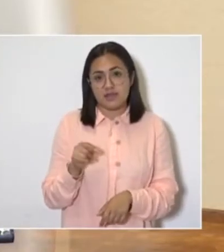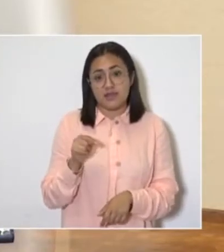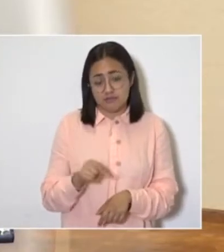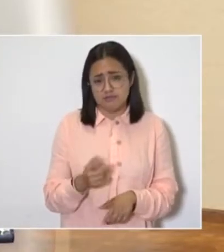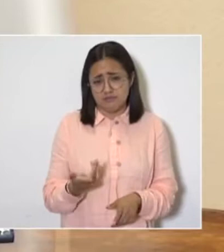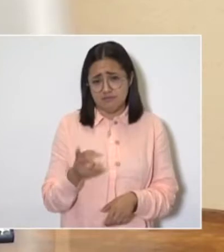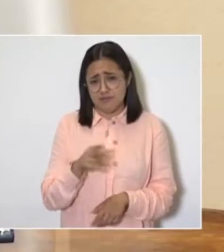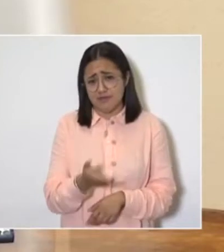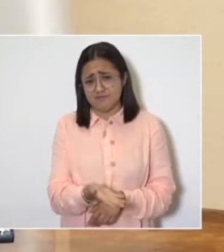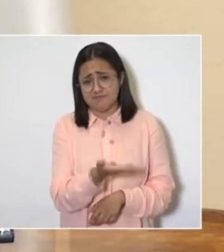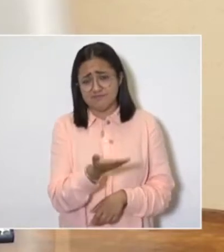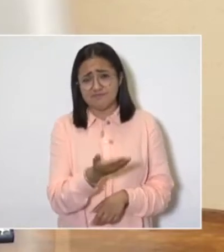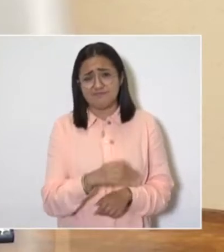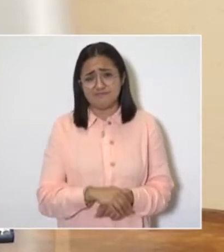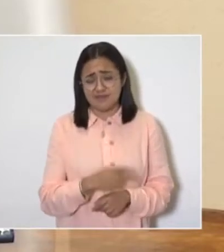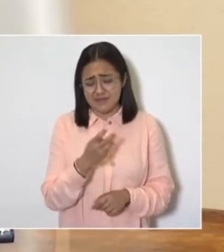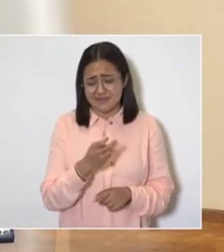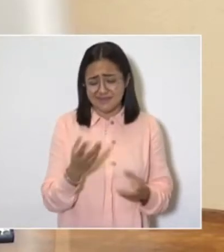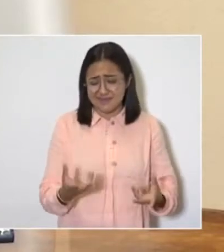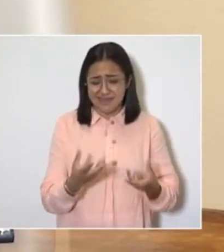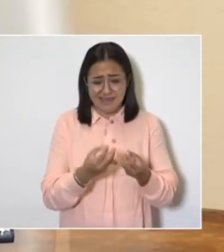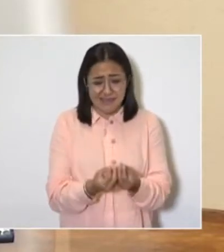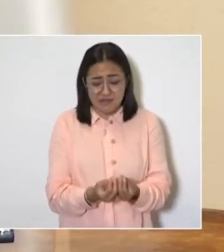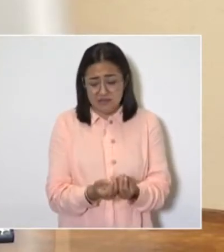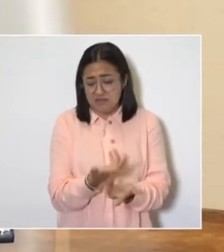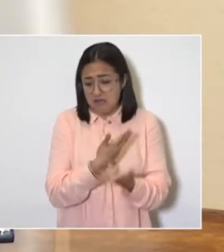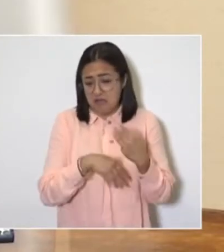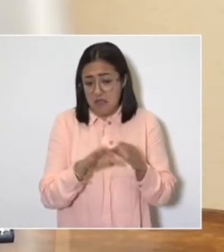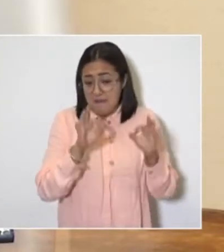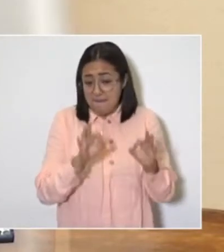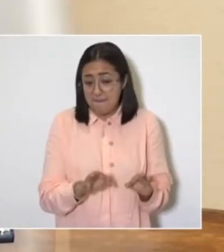Noroña, esa es la unidad. Y